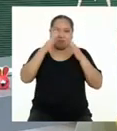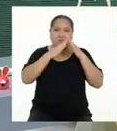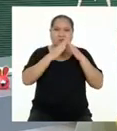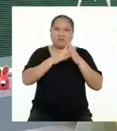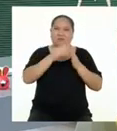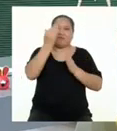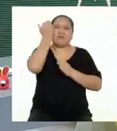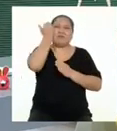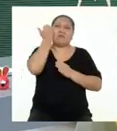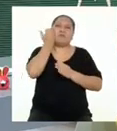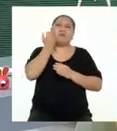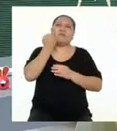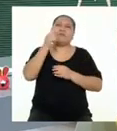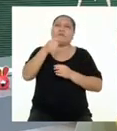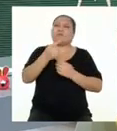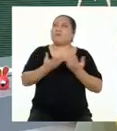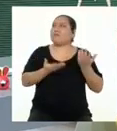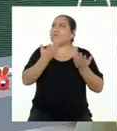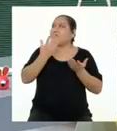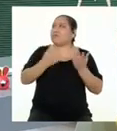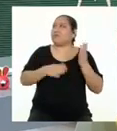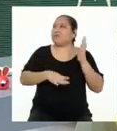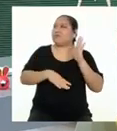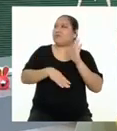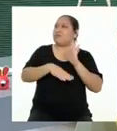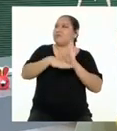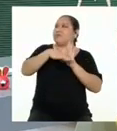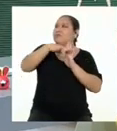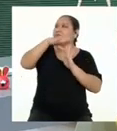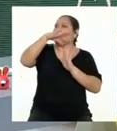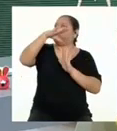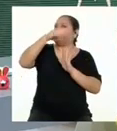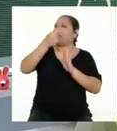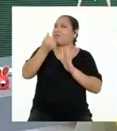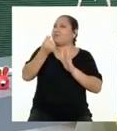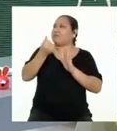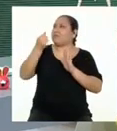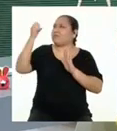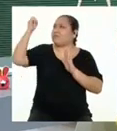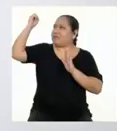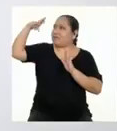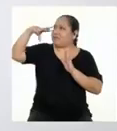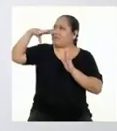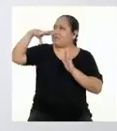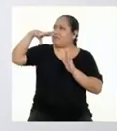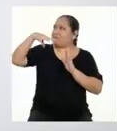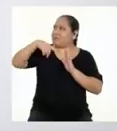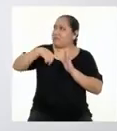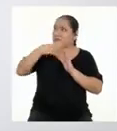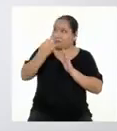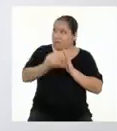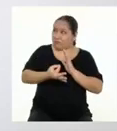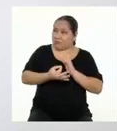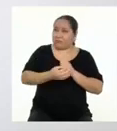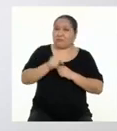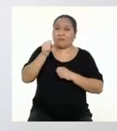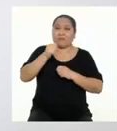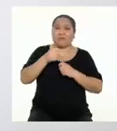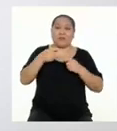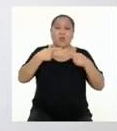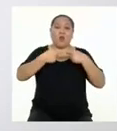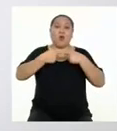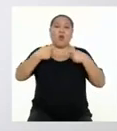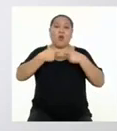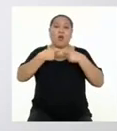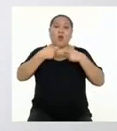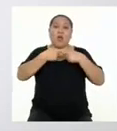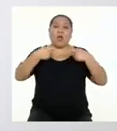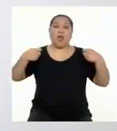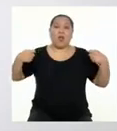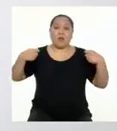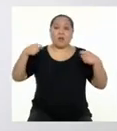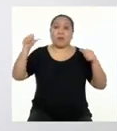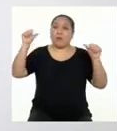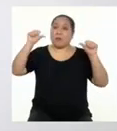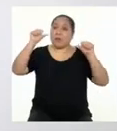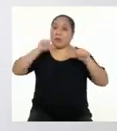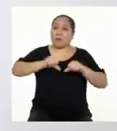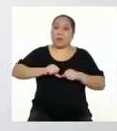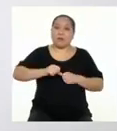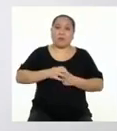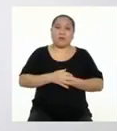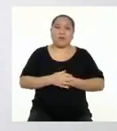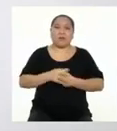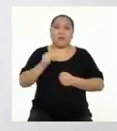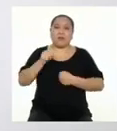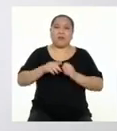muy antiguas, pueden subir nuestro consumo de luz. ¿Será eso verdad? Claro, un cableado en mal estado no